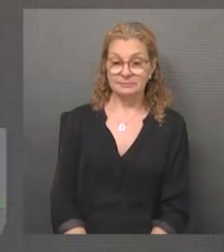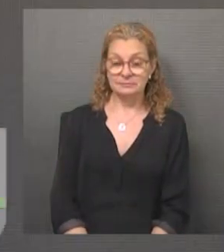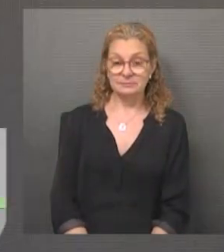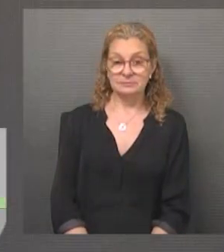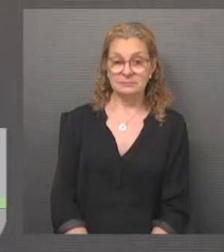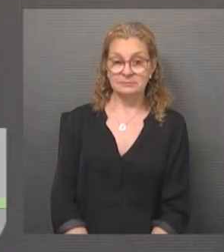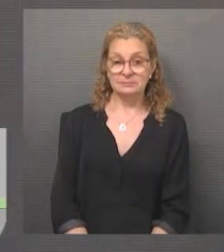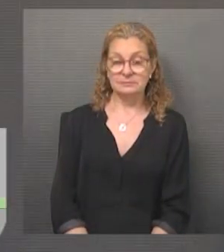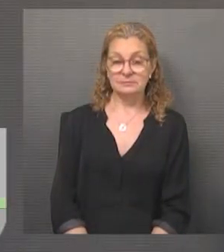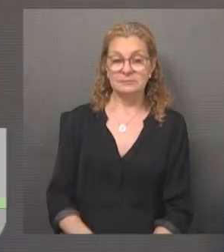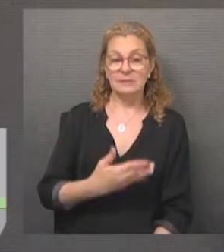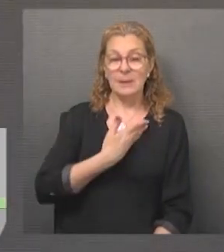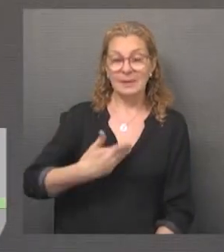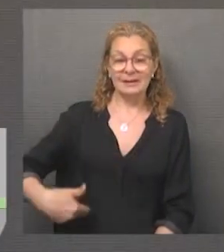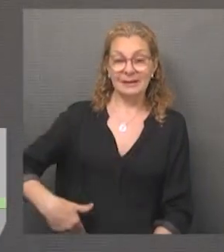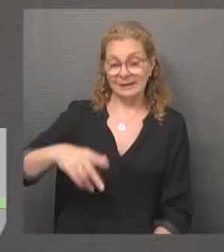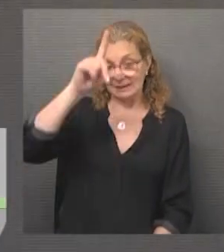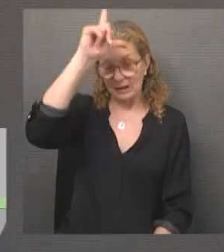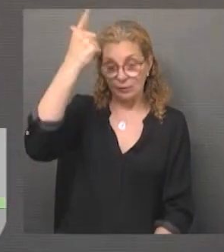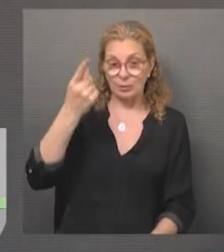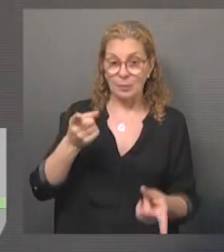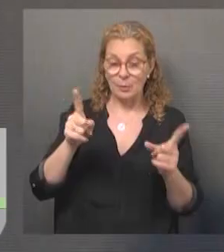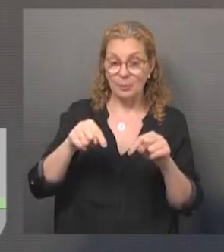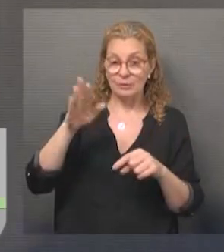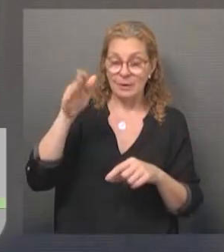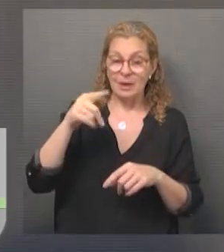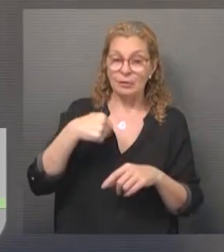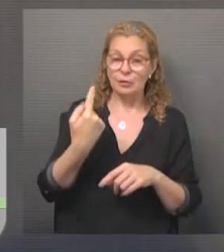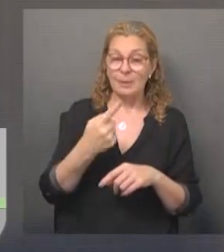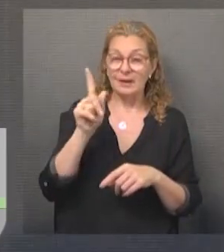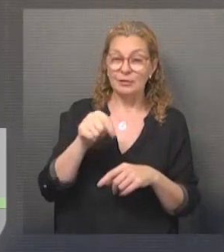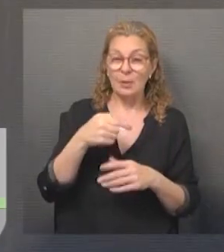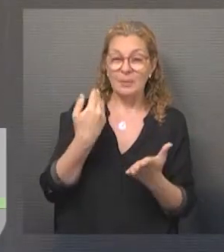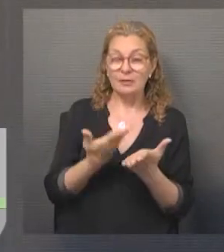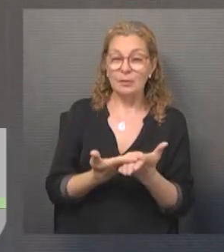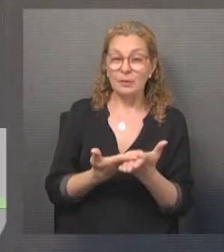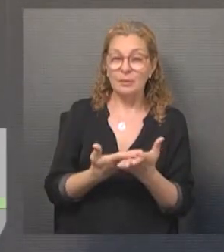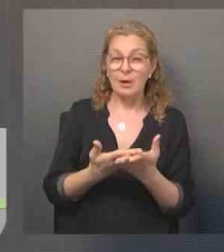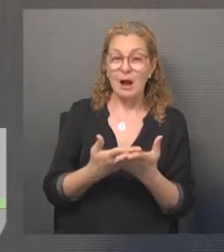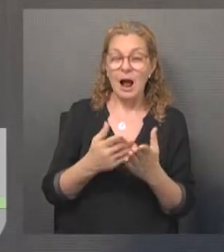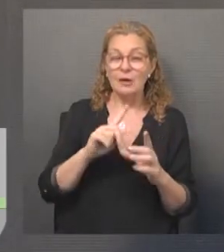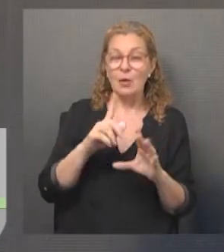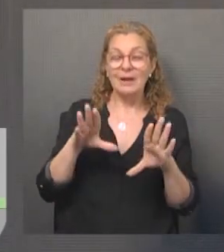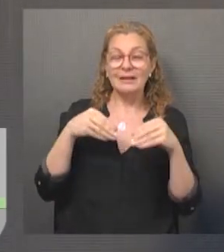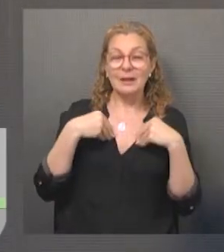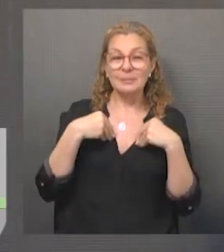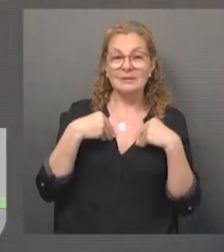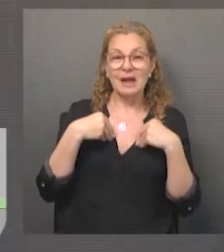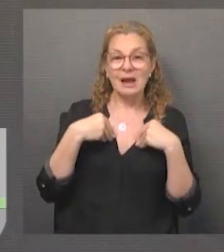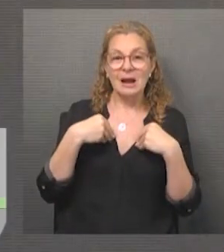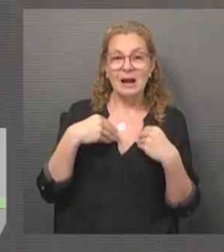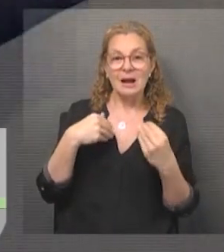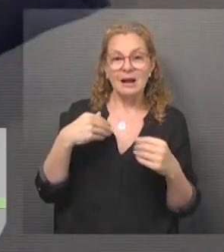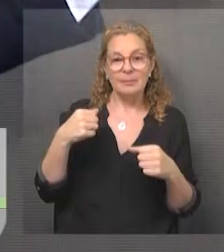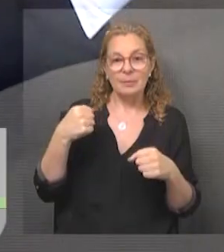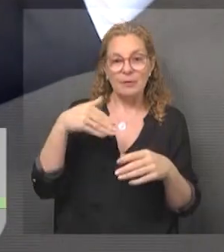adelante el presidente Luis la calle p volvió a convocar a la población a rechazar la propuesta de reforma constitucional sobre el sistema provisional a